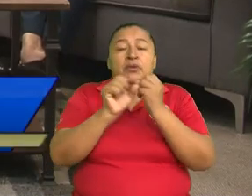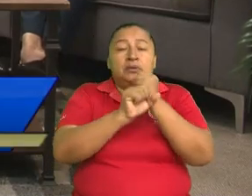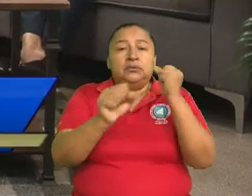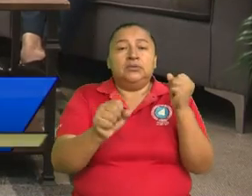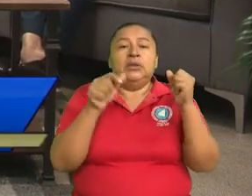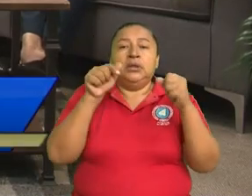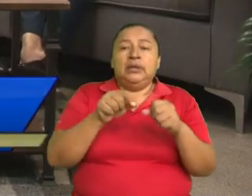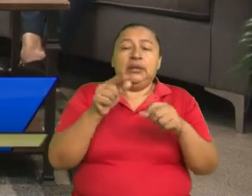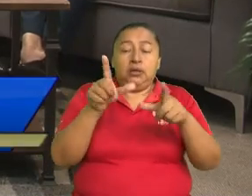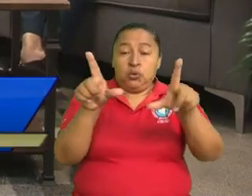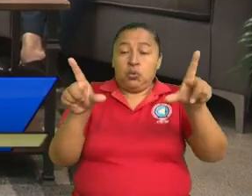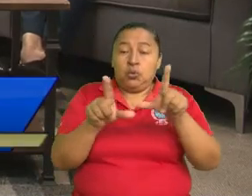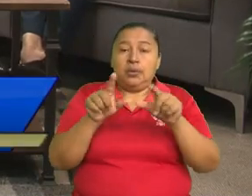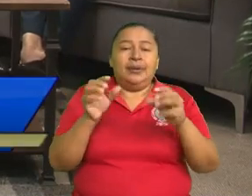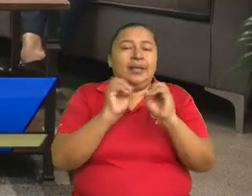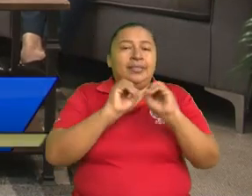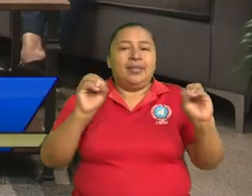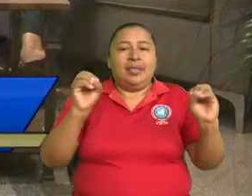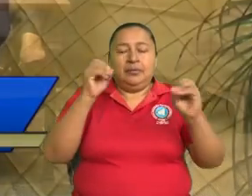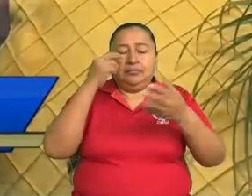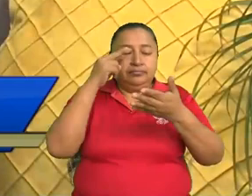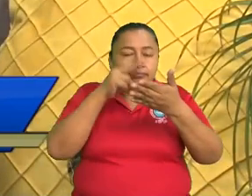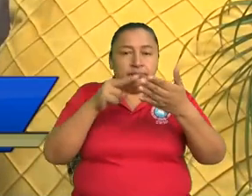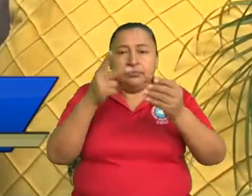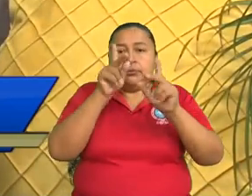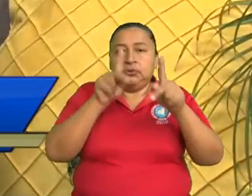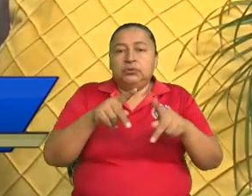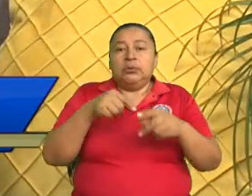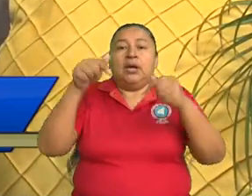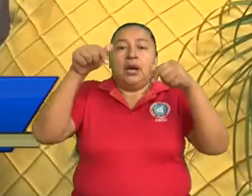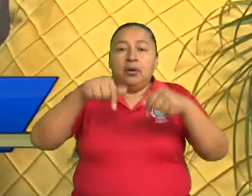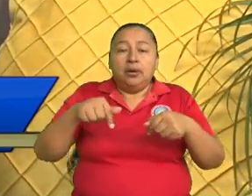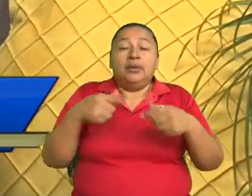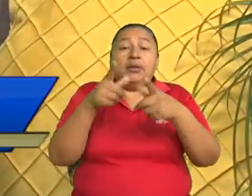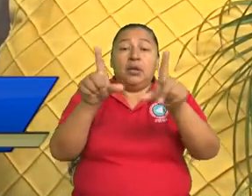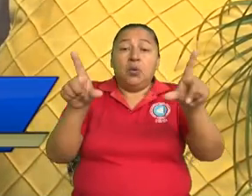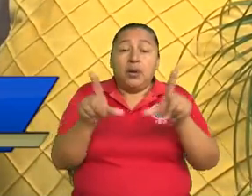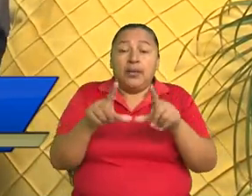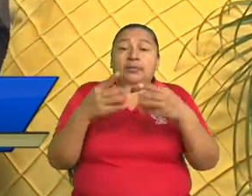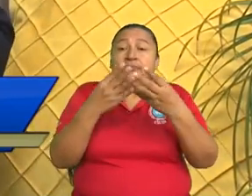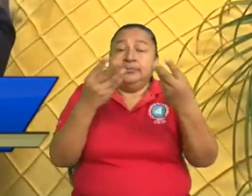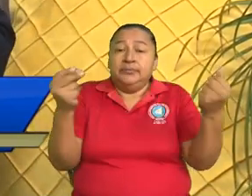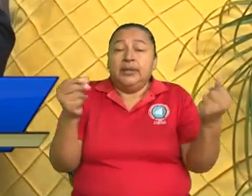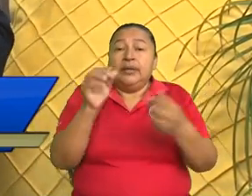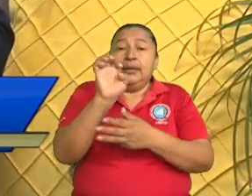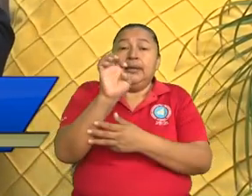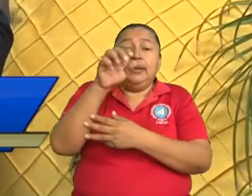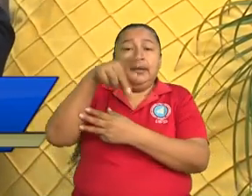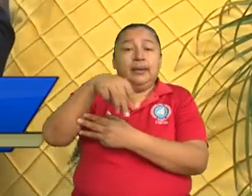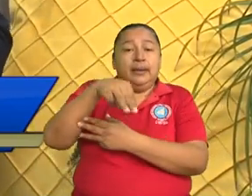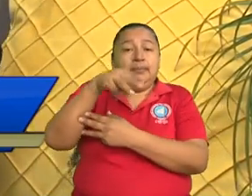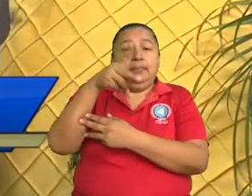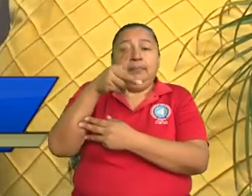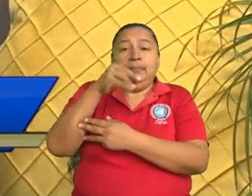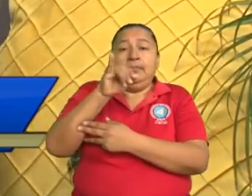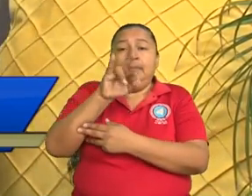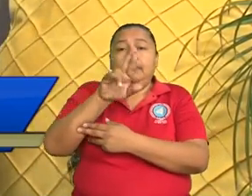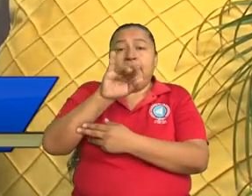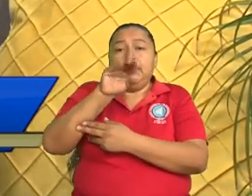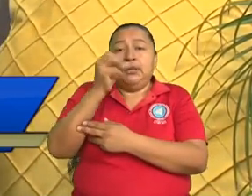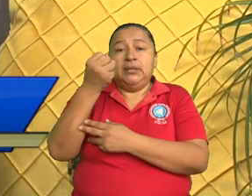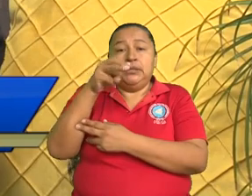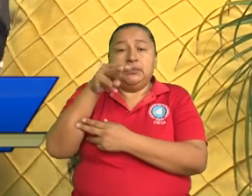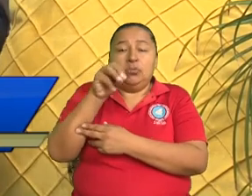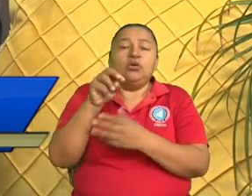allá eran territorios libres de analfabetismo. Hoy nosotros estamos hablando ya de territorios libres de empirismo. Como le digo, todo va gradualmente,